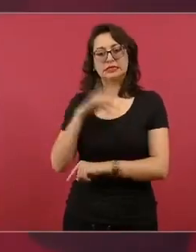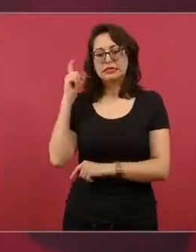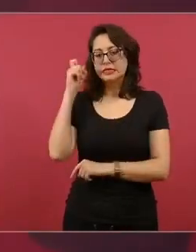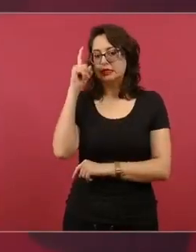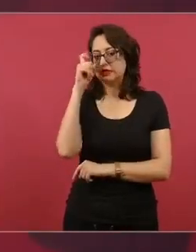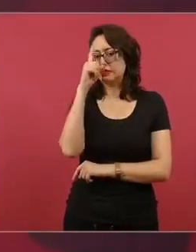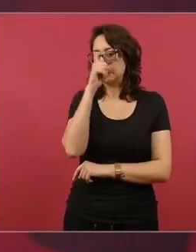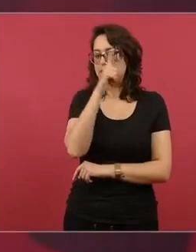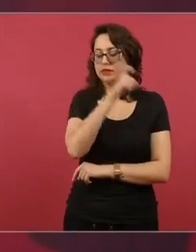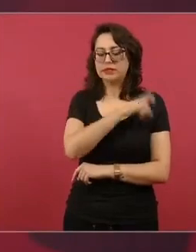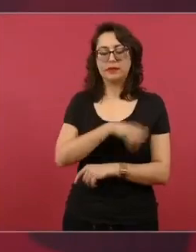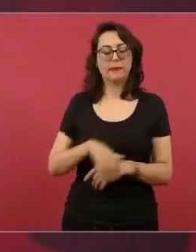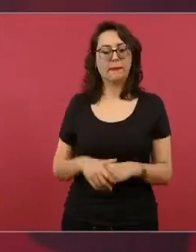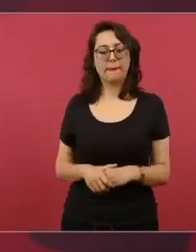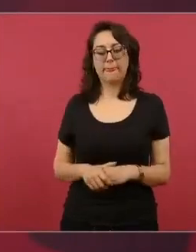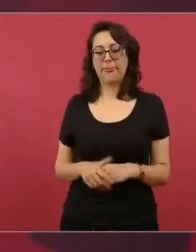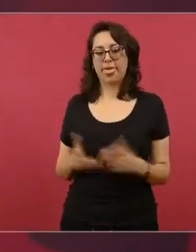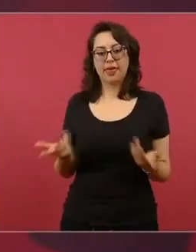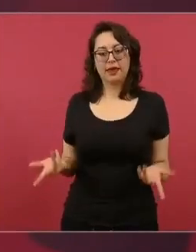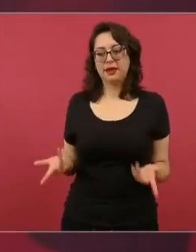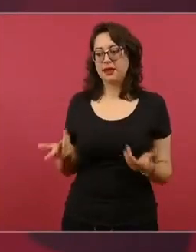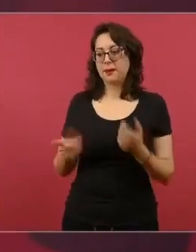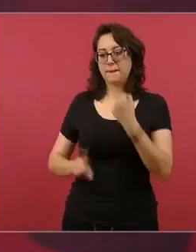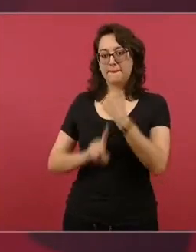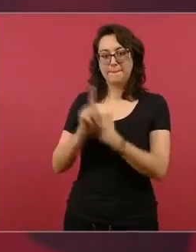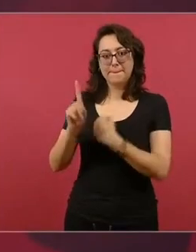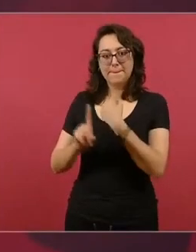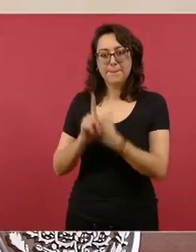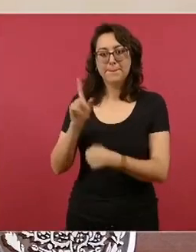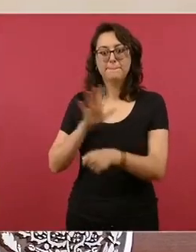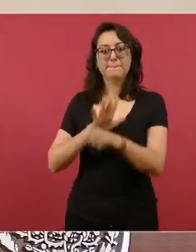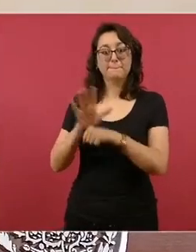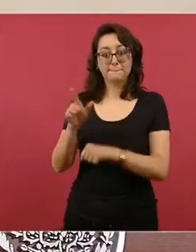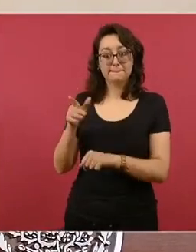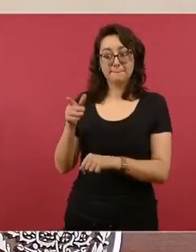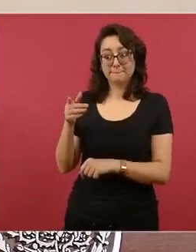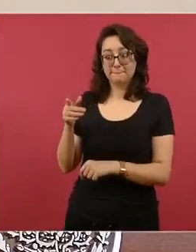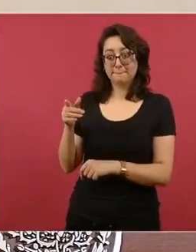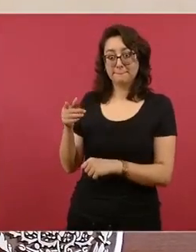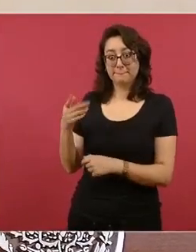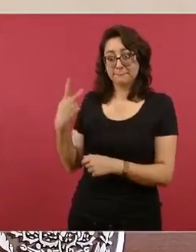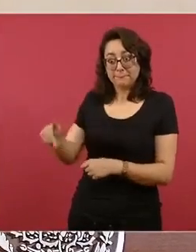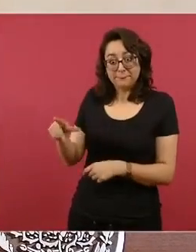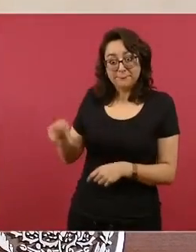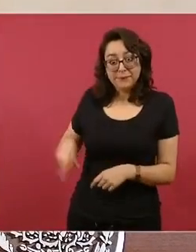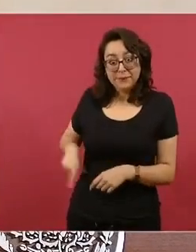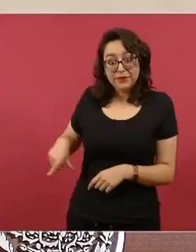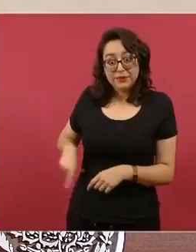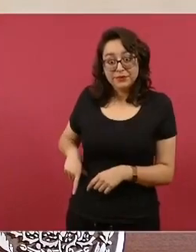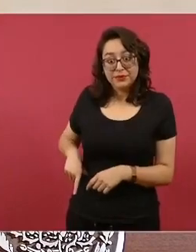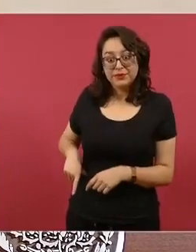cuyo origen no tiene que ver con él, no tiene que ver con su gobierno.